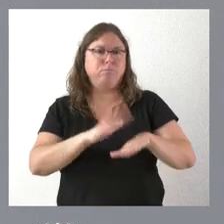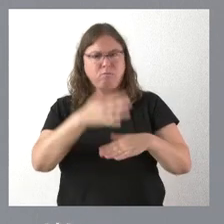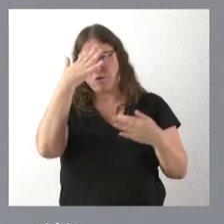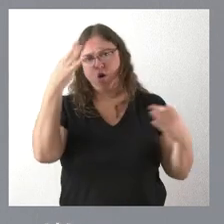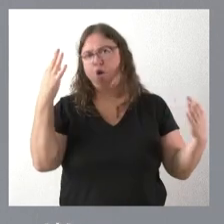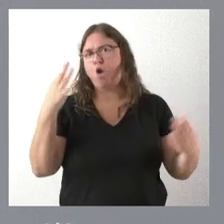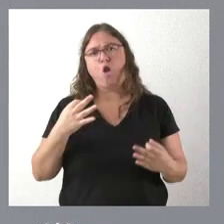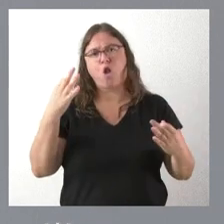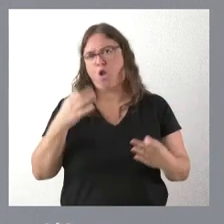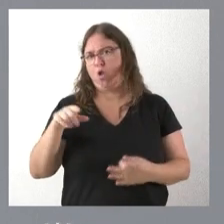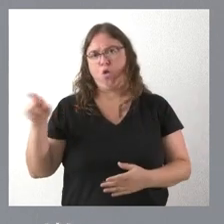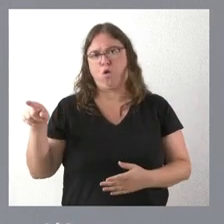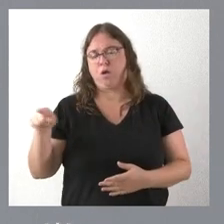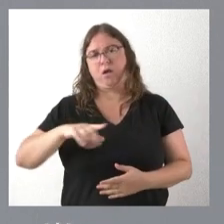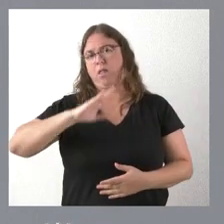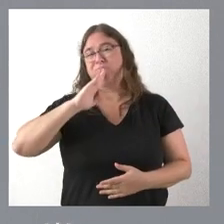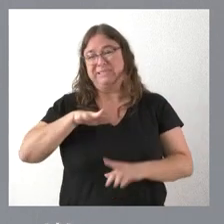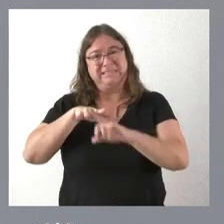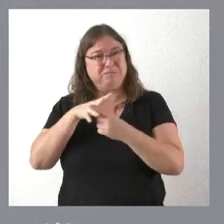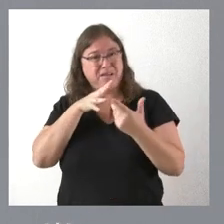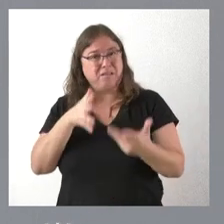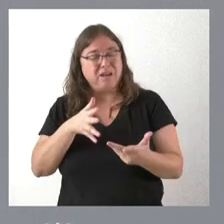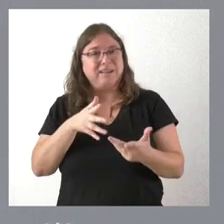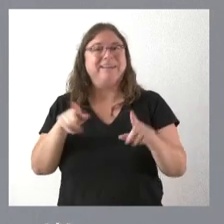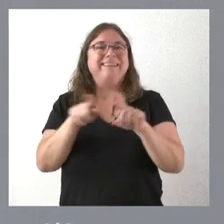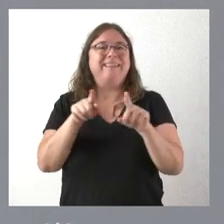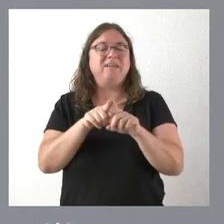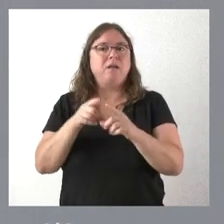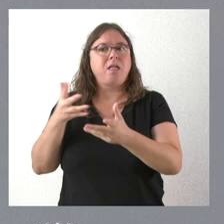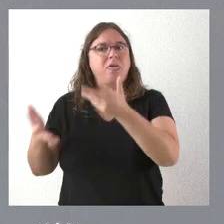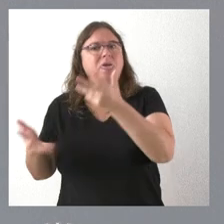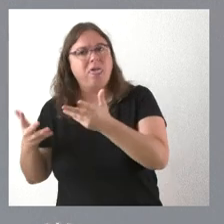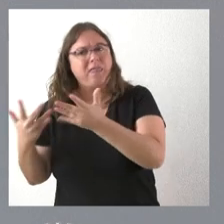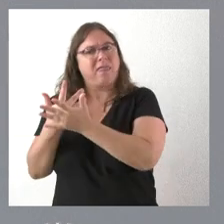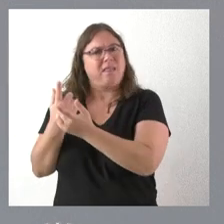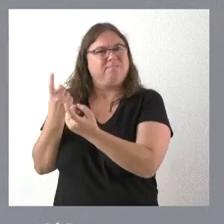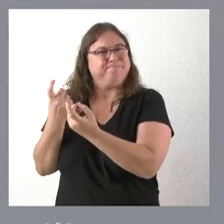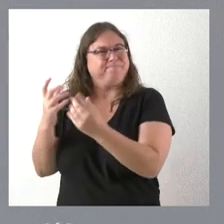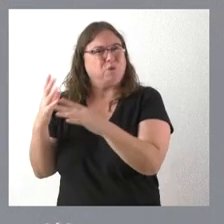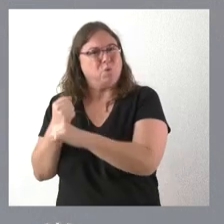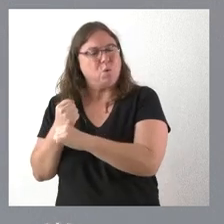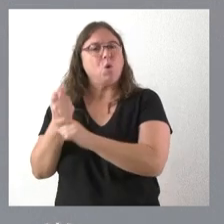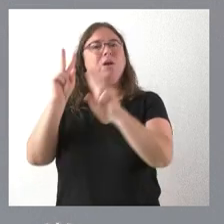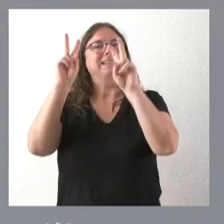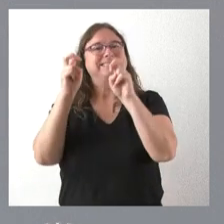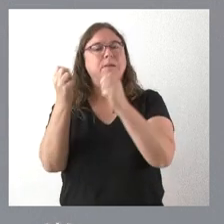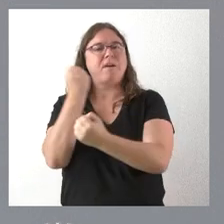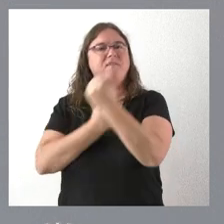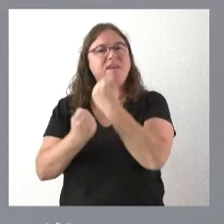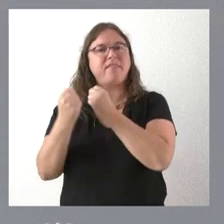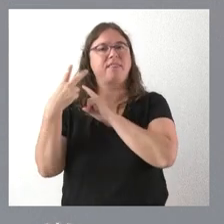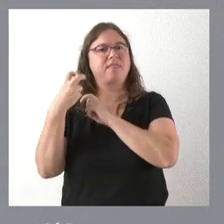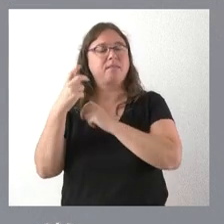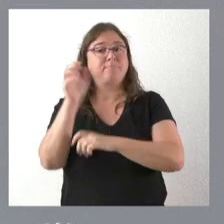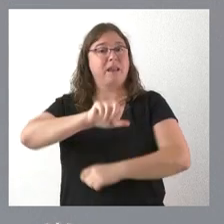no es conveniente en estas circunstancias unir la indefinición que existe en materia financiera y presupuestaria